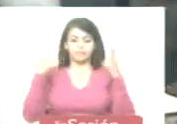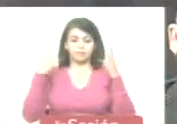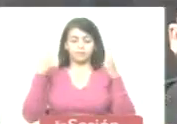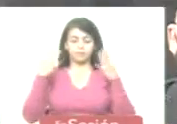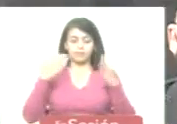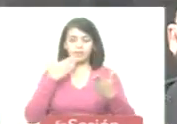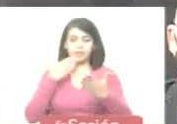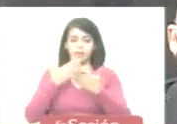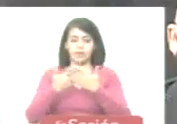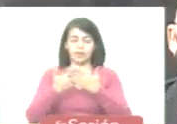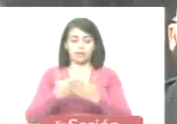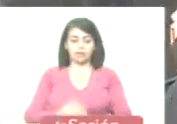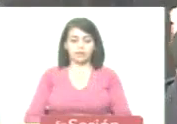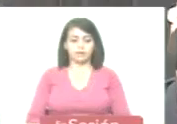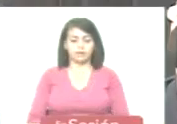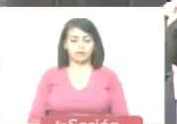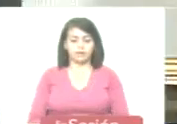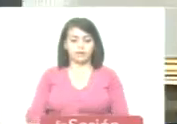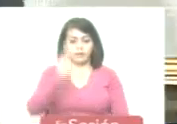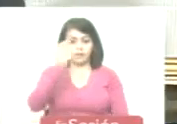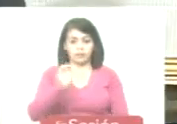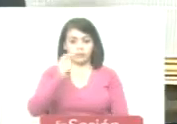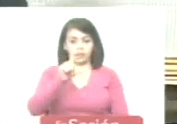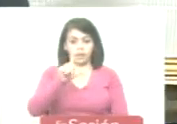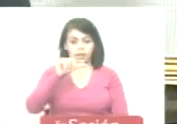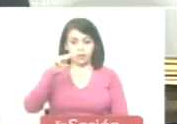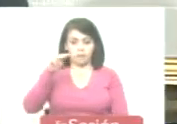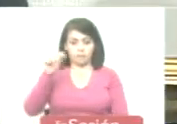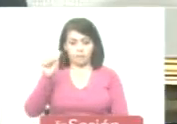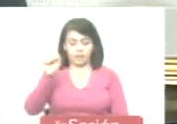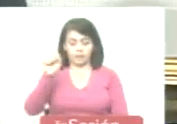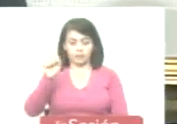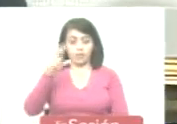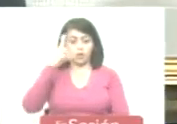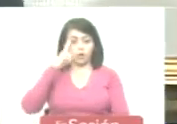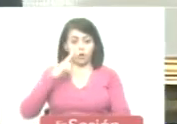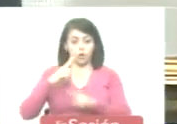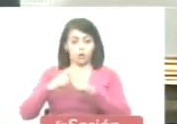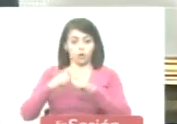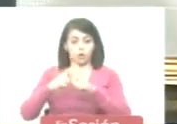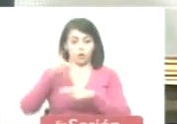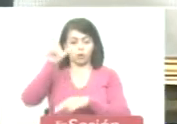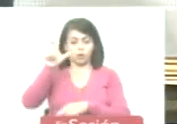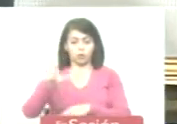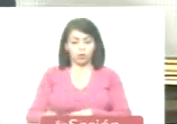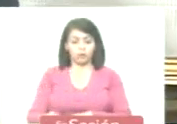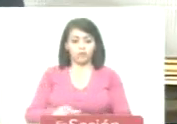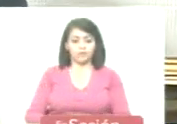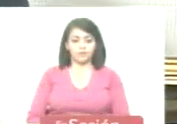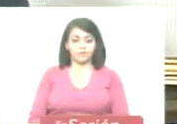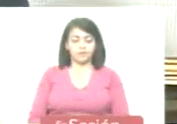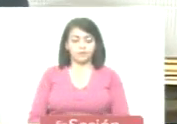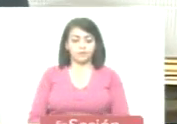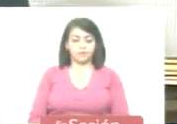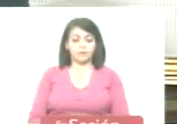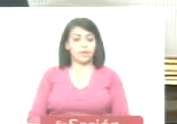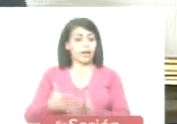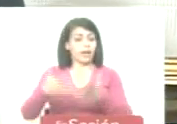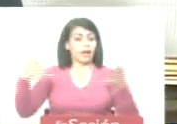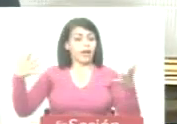Muchas gracias, diputado Limas. Rendimos homenaje y honor al más